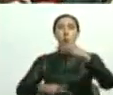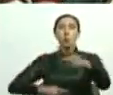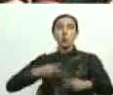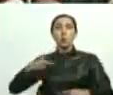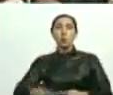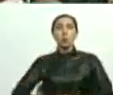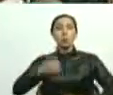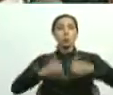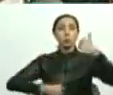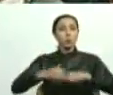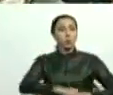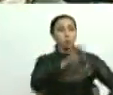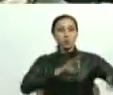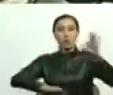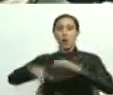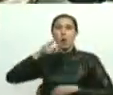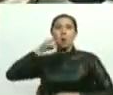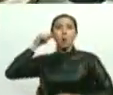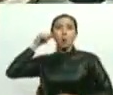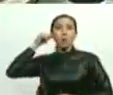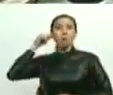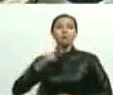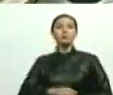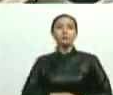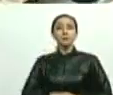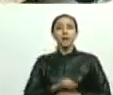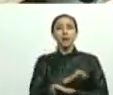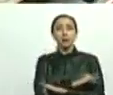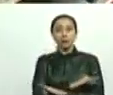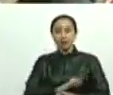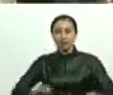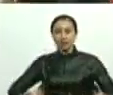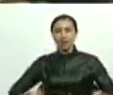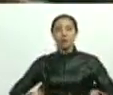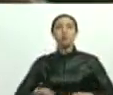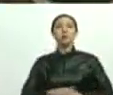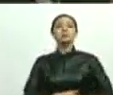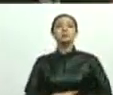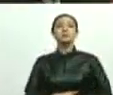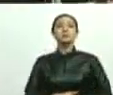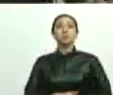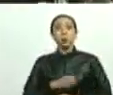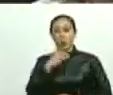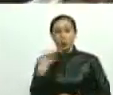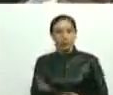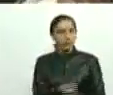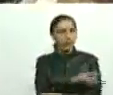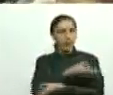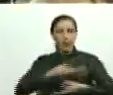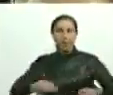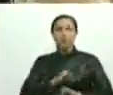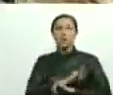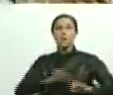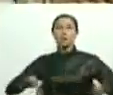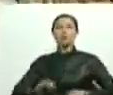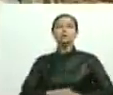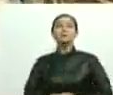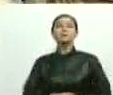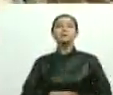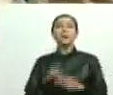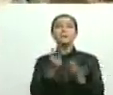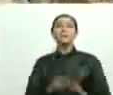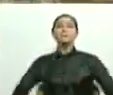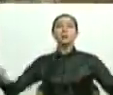postulación de candidatos y candidatas ha concluido sin novedad, ha concluido con éxito, ha concluido de manera